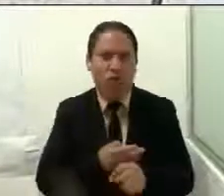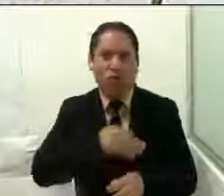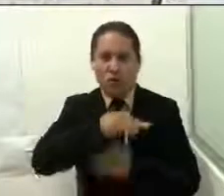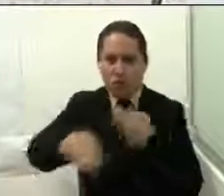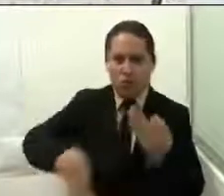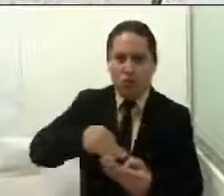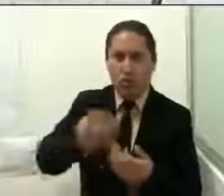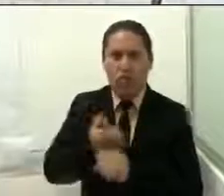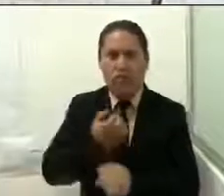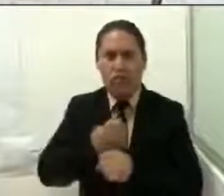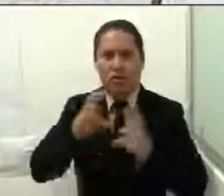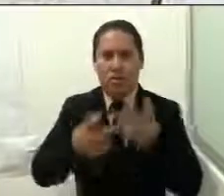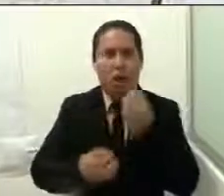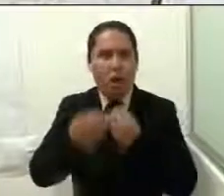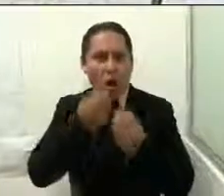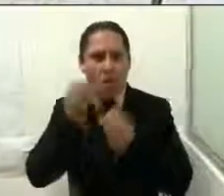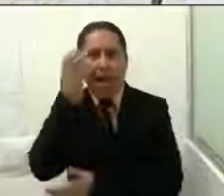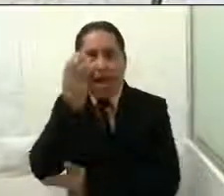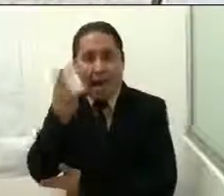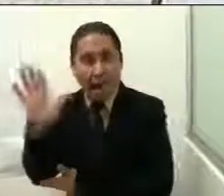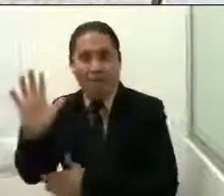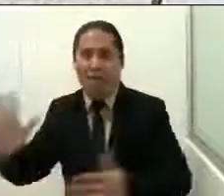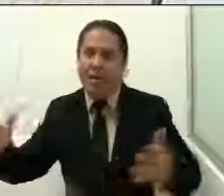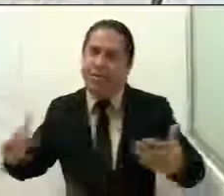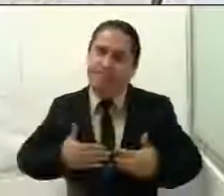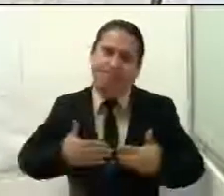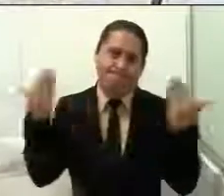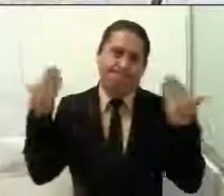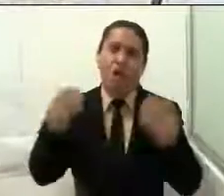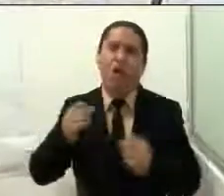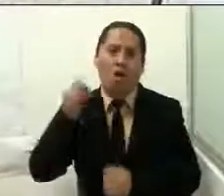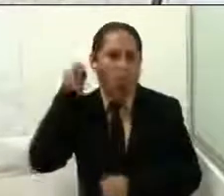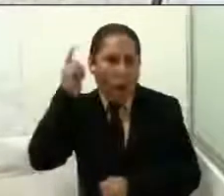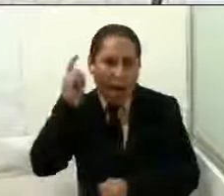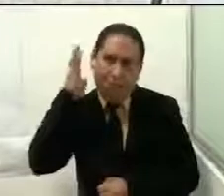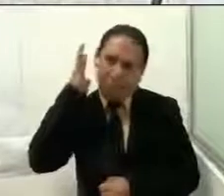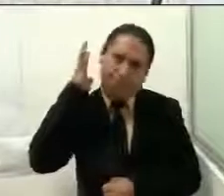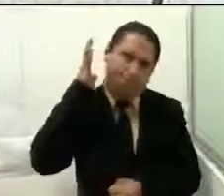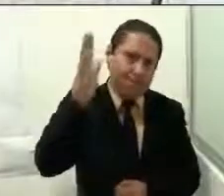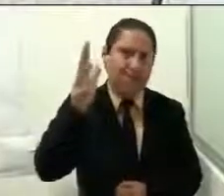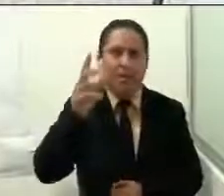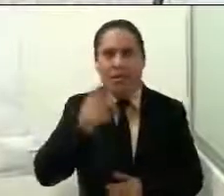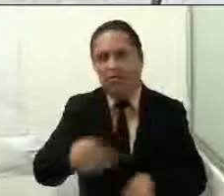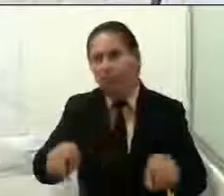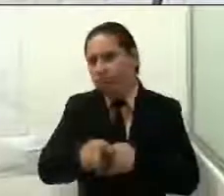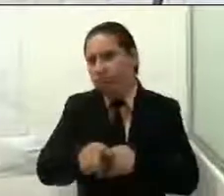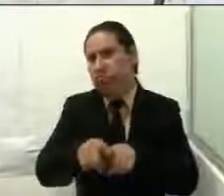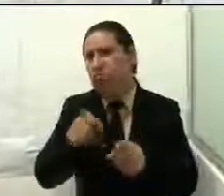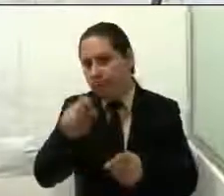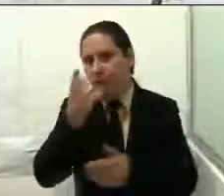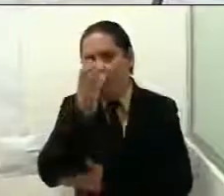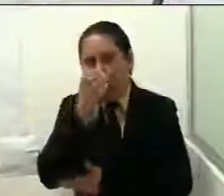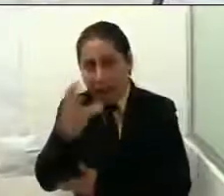chiapanecas el campo es la esperanza y el porvenir de las generaciones futuras el campo es el